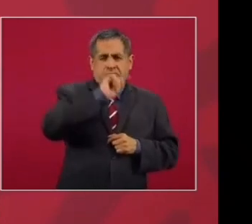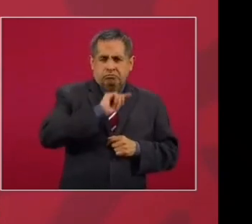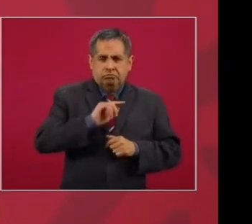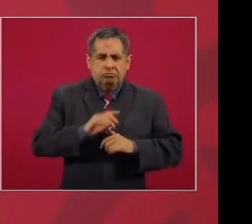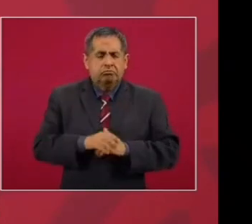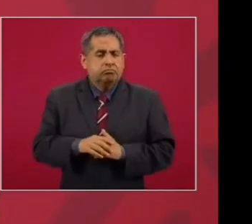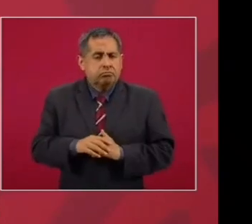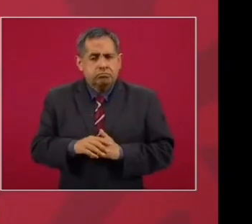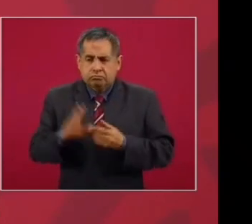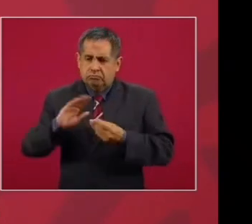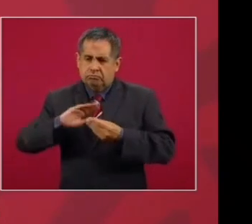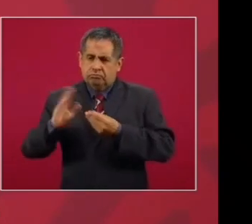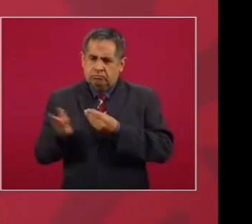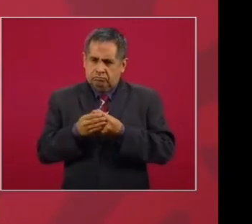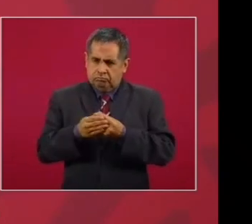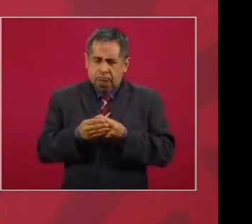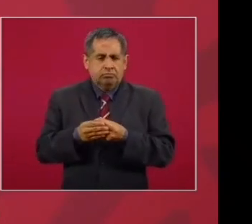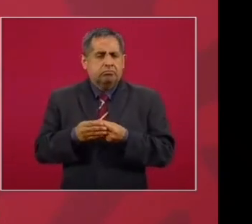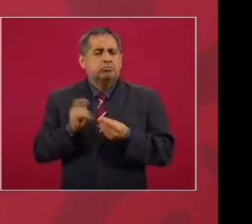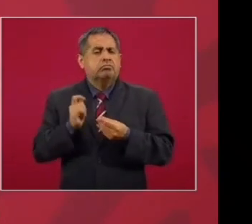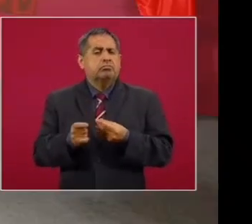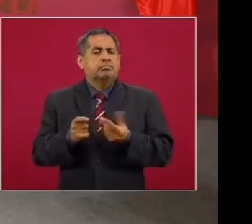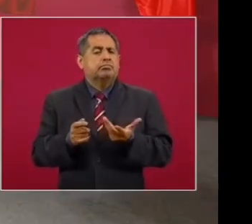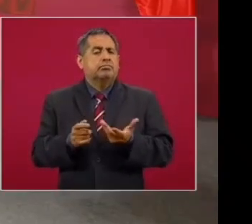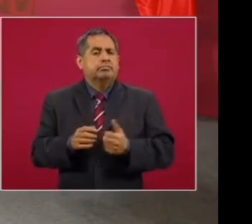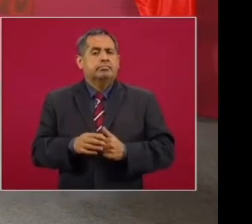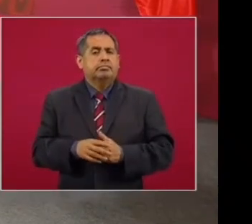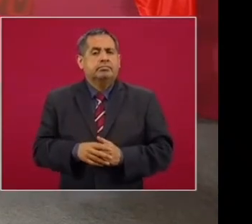y que anexara